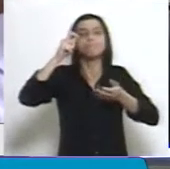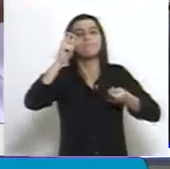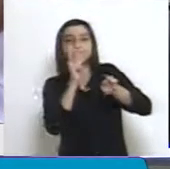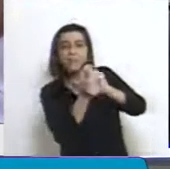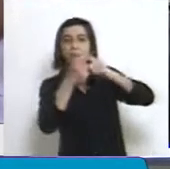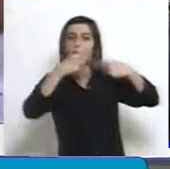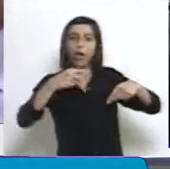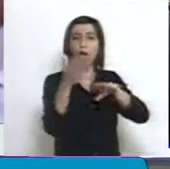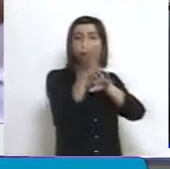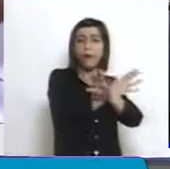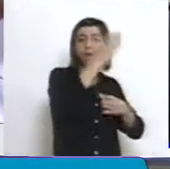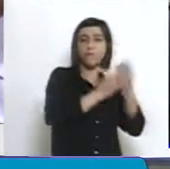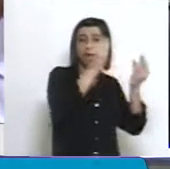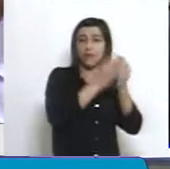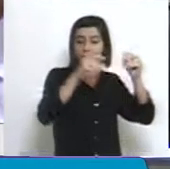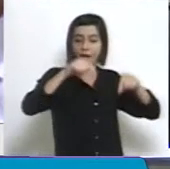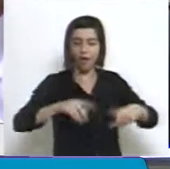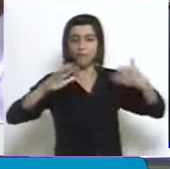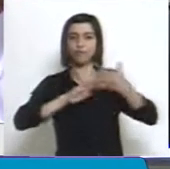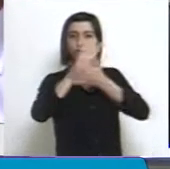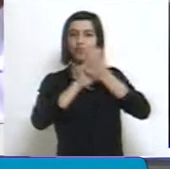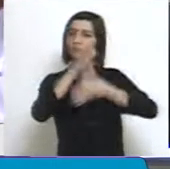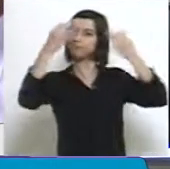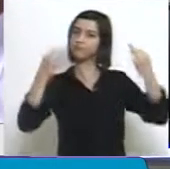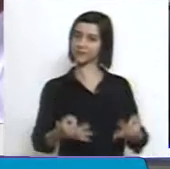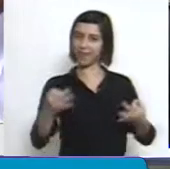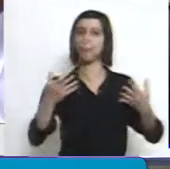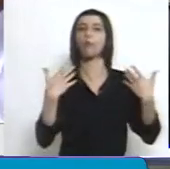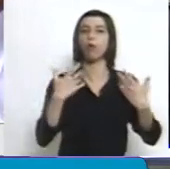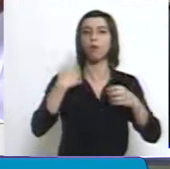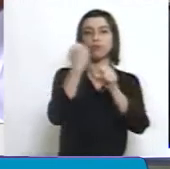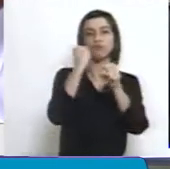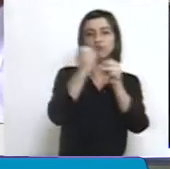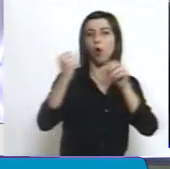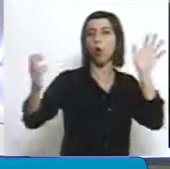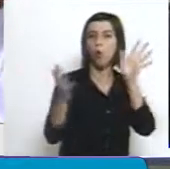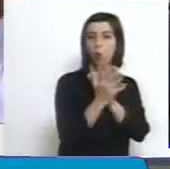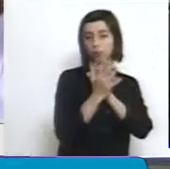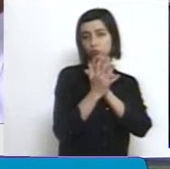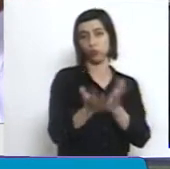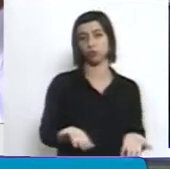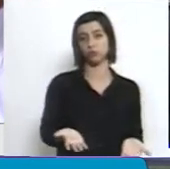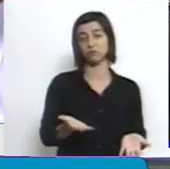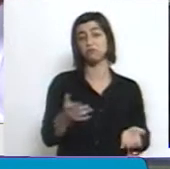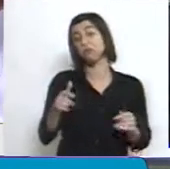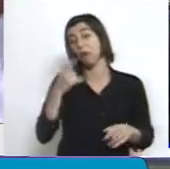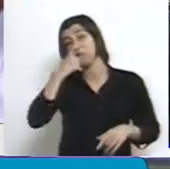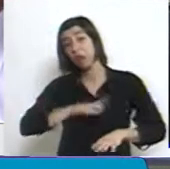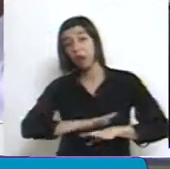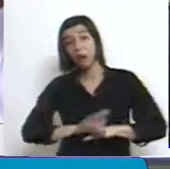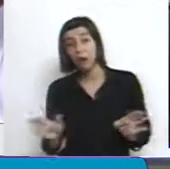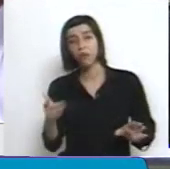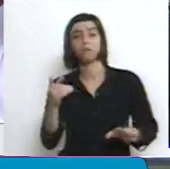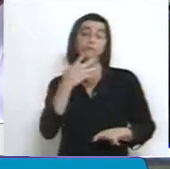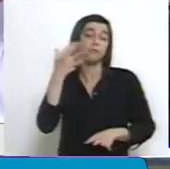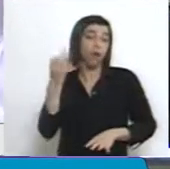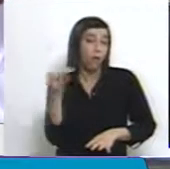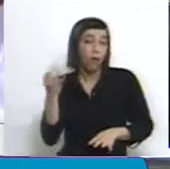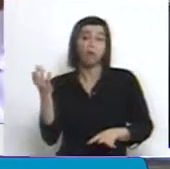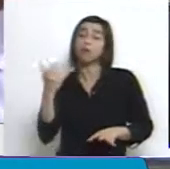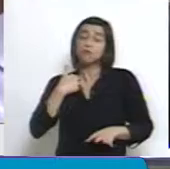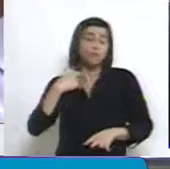para trabajar juntos de esta manera. Señora presidenta, yo creo que nos estamos perdiendo